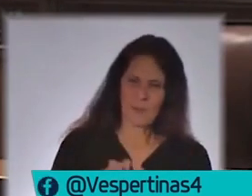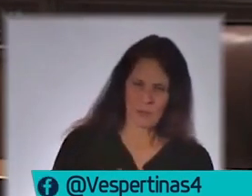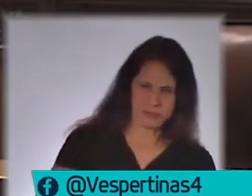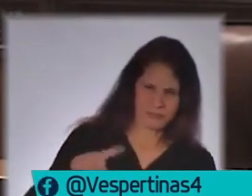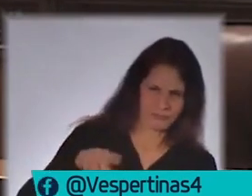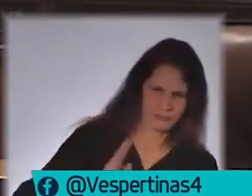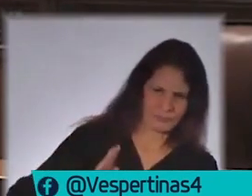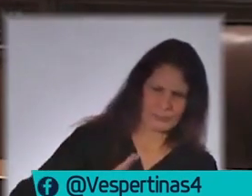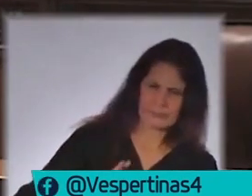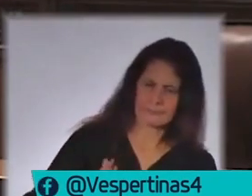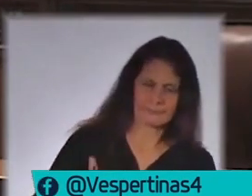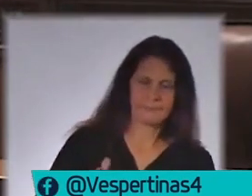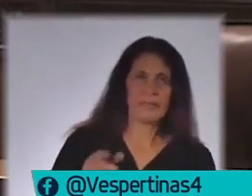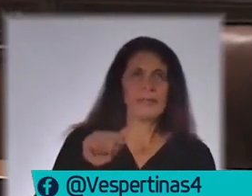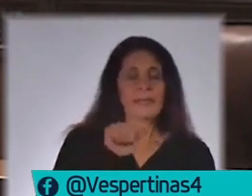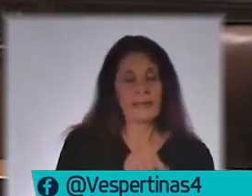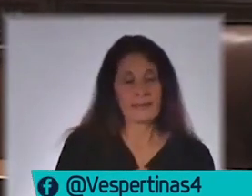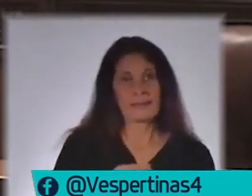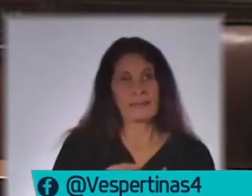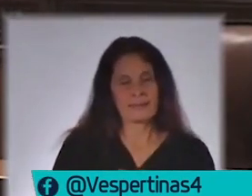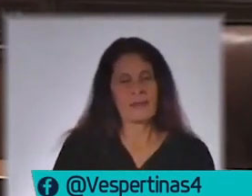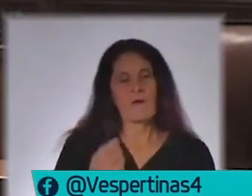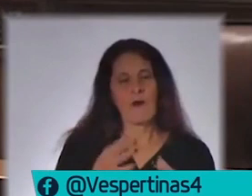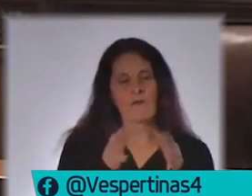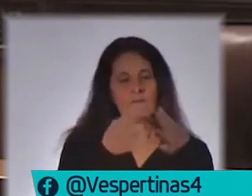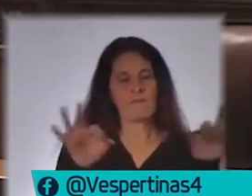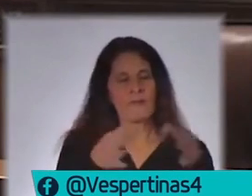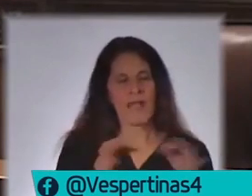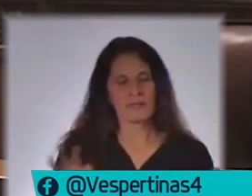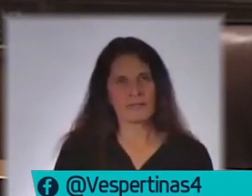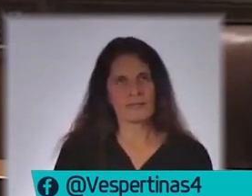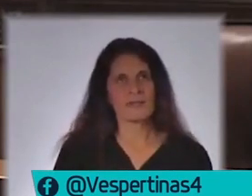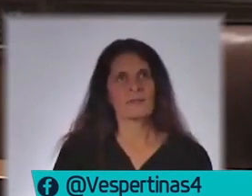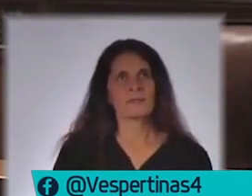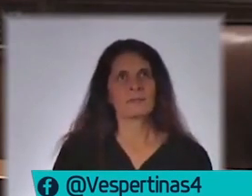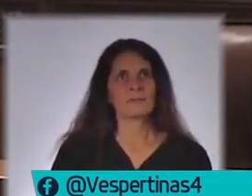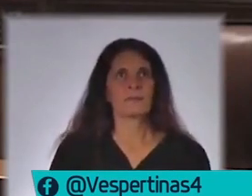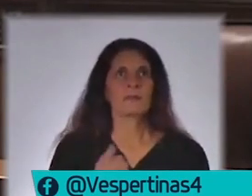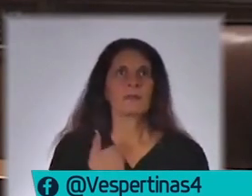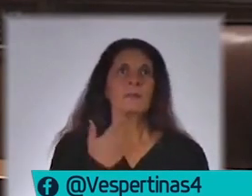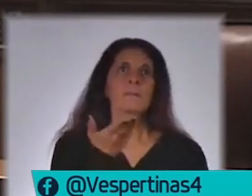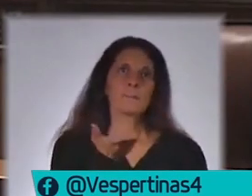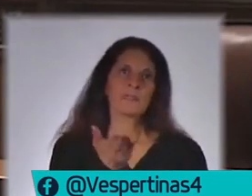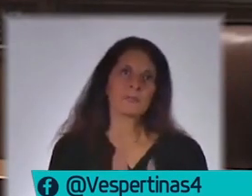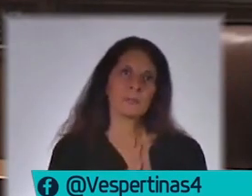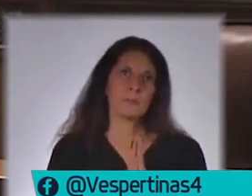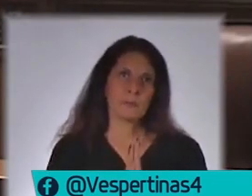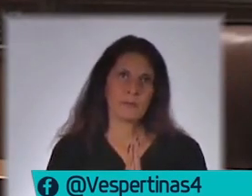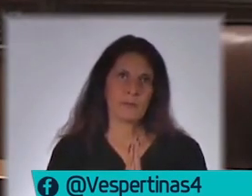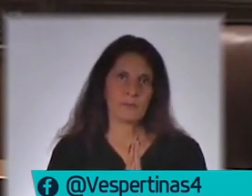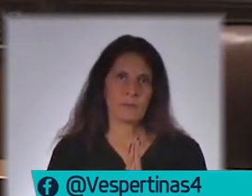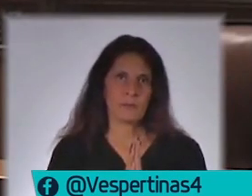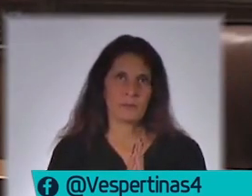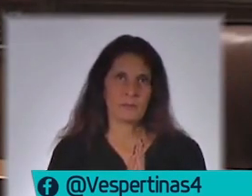reuniones, casi siempre denostadas con frases tales como... Señor presidente, le pido me